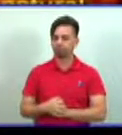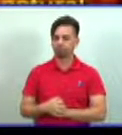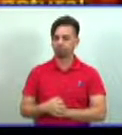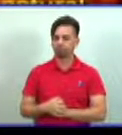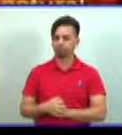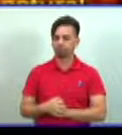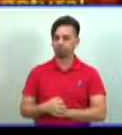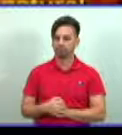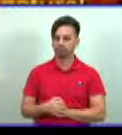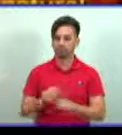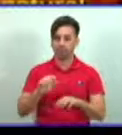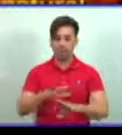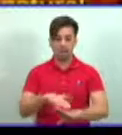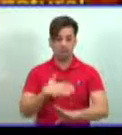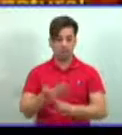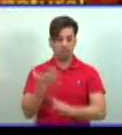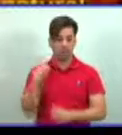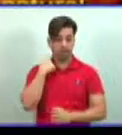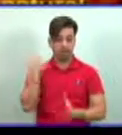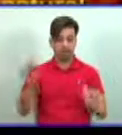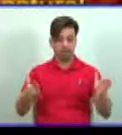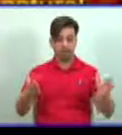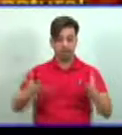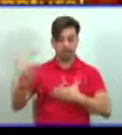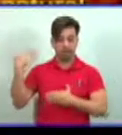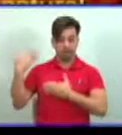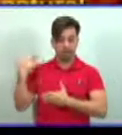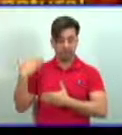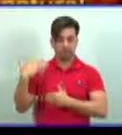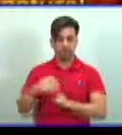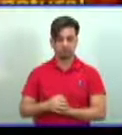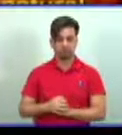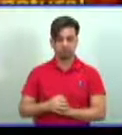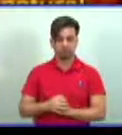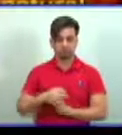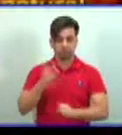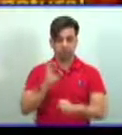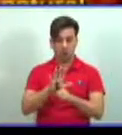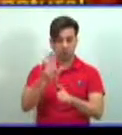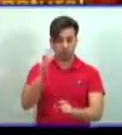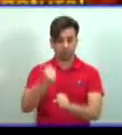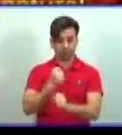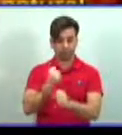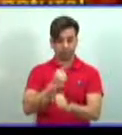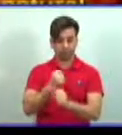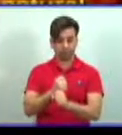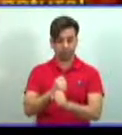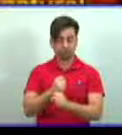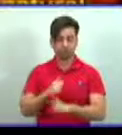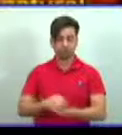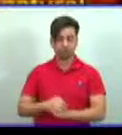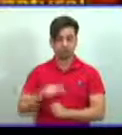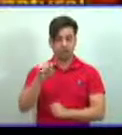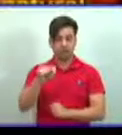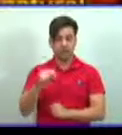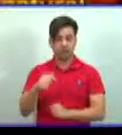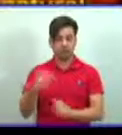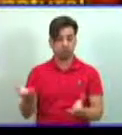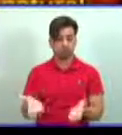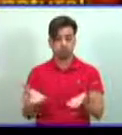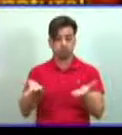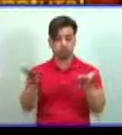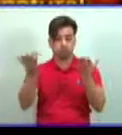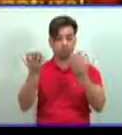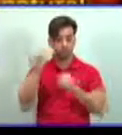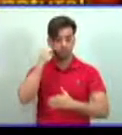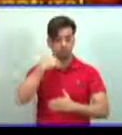creciendo, pues las necesidades energéticas son cada vez aún mayor. Y lo más importante es que ya contamos